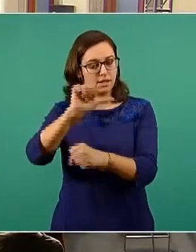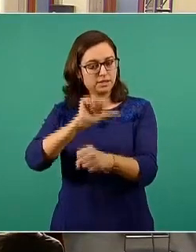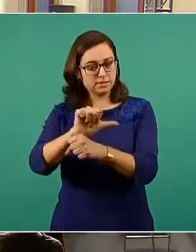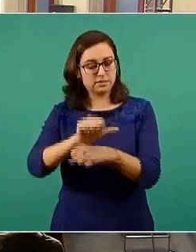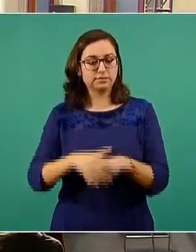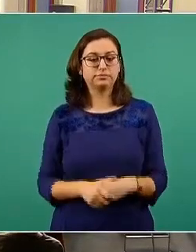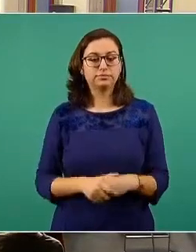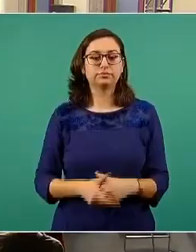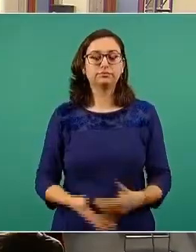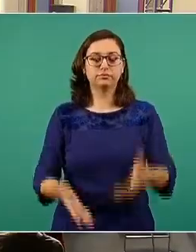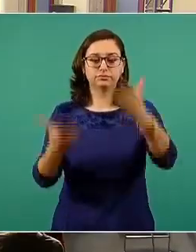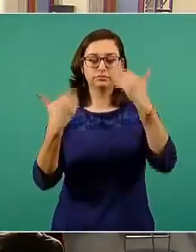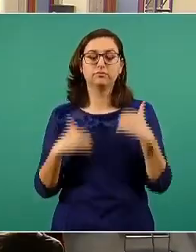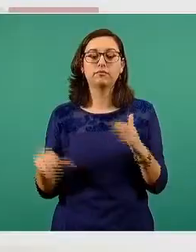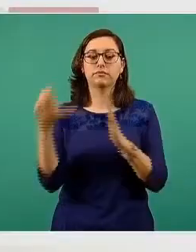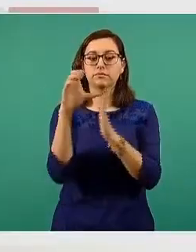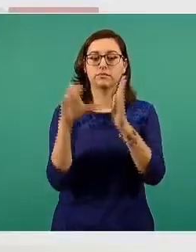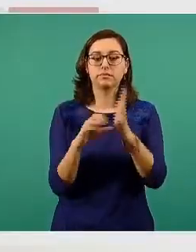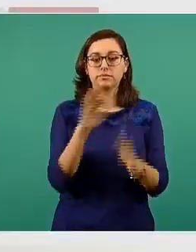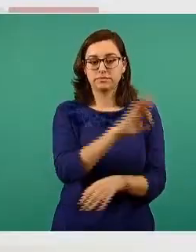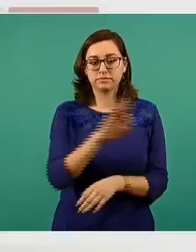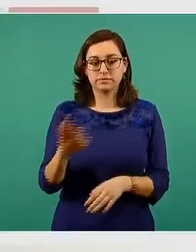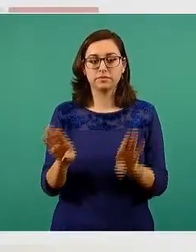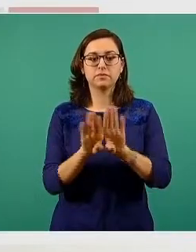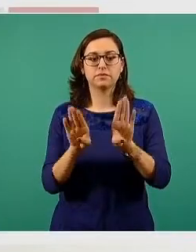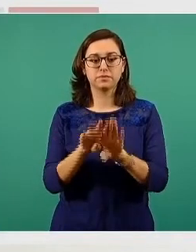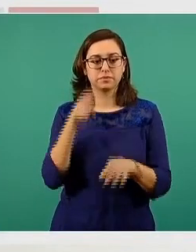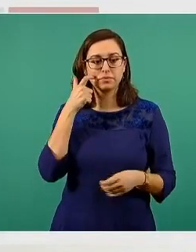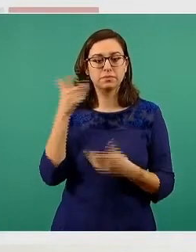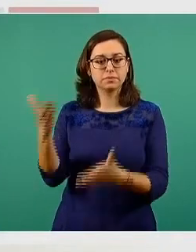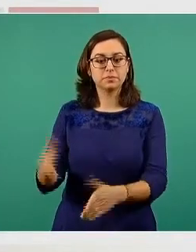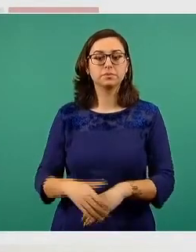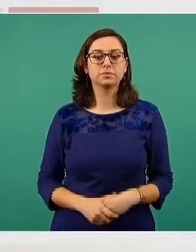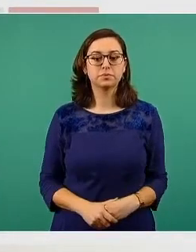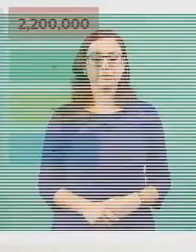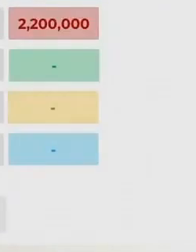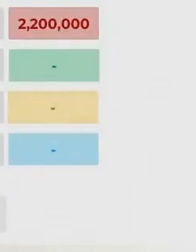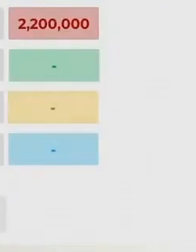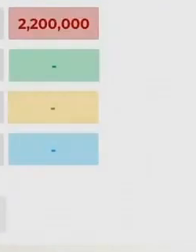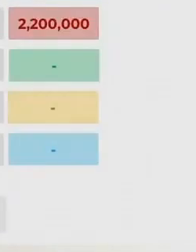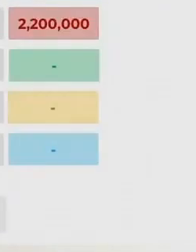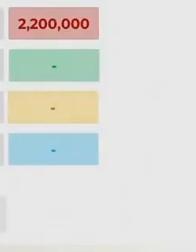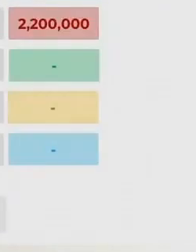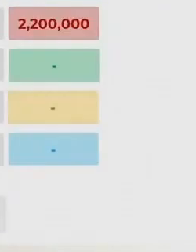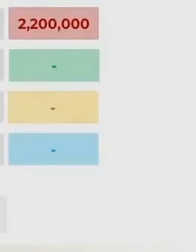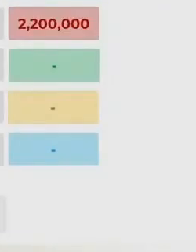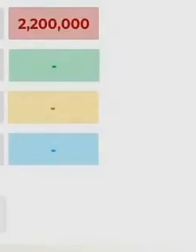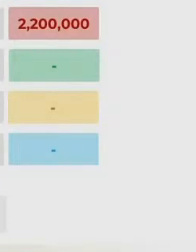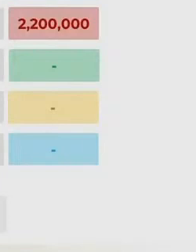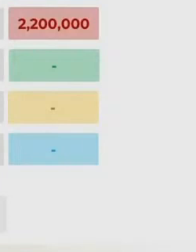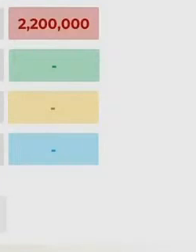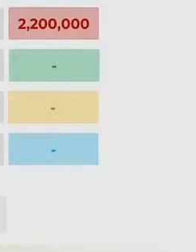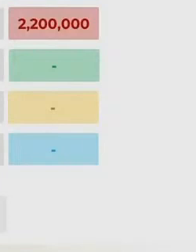Finalmente el calendario, las que recibimos hoy, que aparecen siempre las ya recibidas con un fondo amarillo,